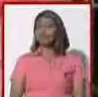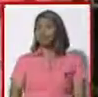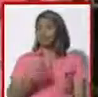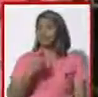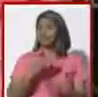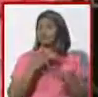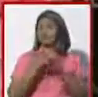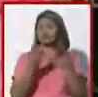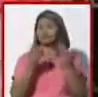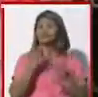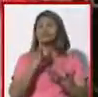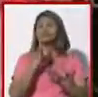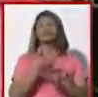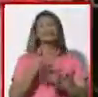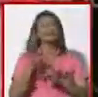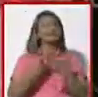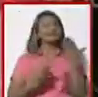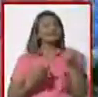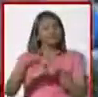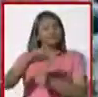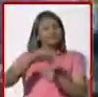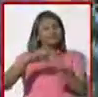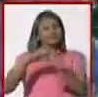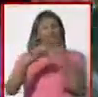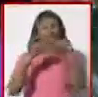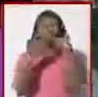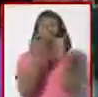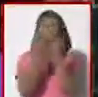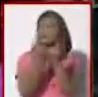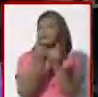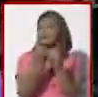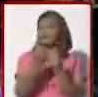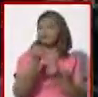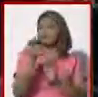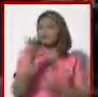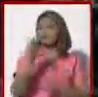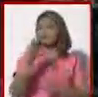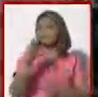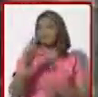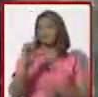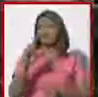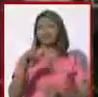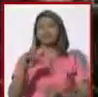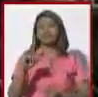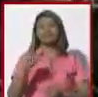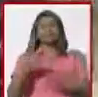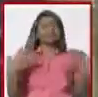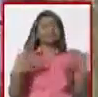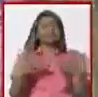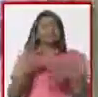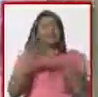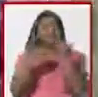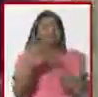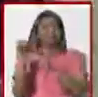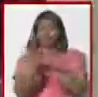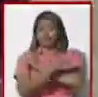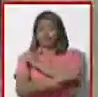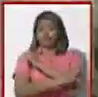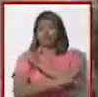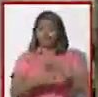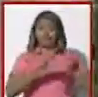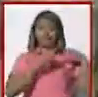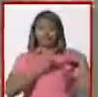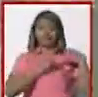Aunque evitó dar detalles sobre su supuesta relación con la banda criminal de Mariano Tardelli, que atemorizó al país, el ex militar